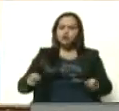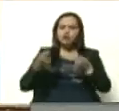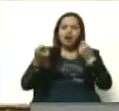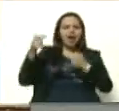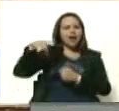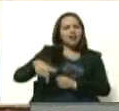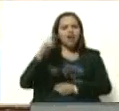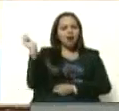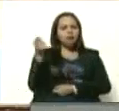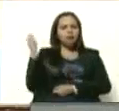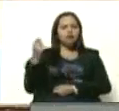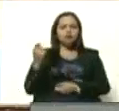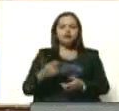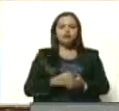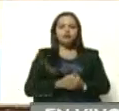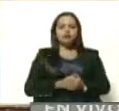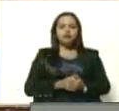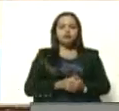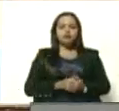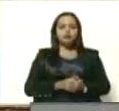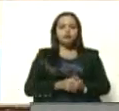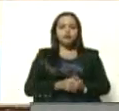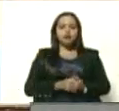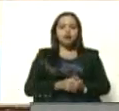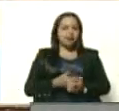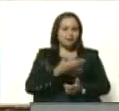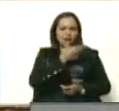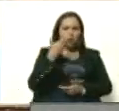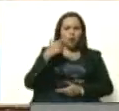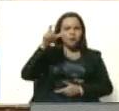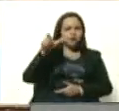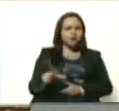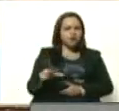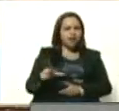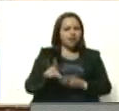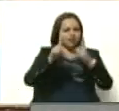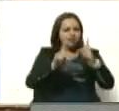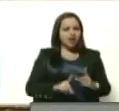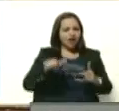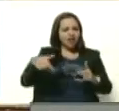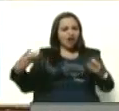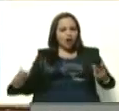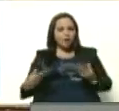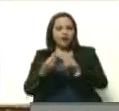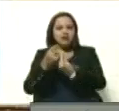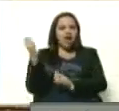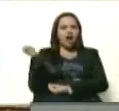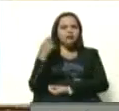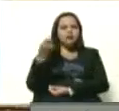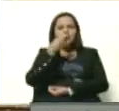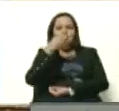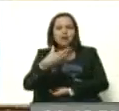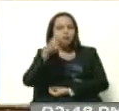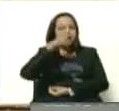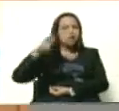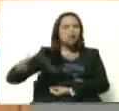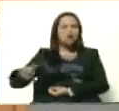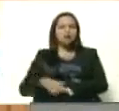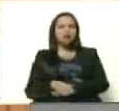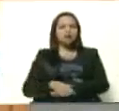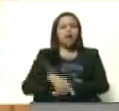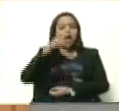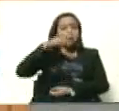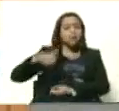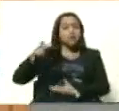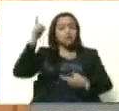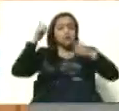en el estado Apure, no se me ocurre mejor persona para que acompañe a este bello pueblo, al pueblo de